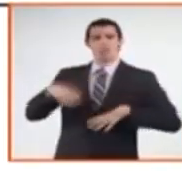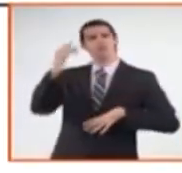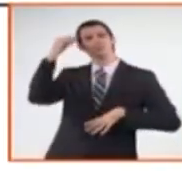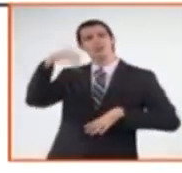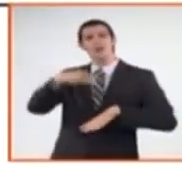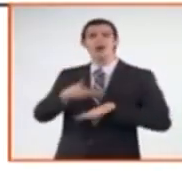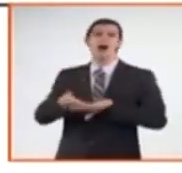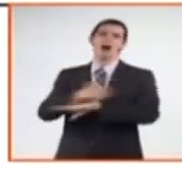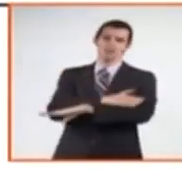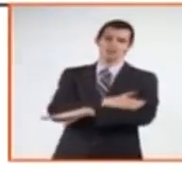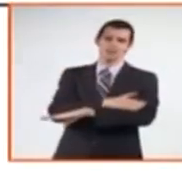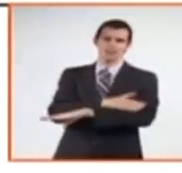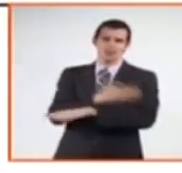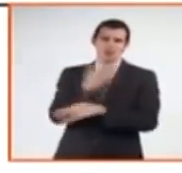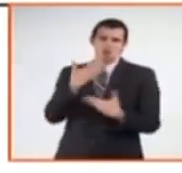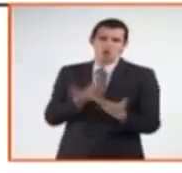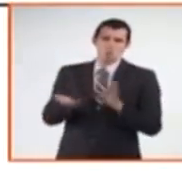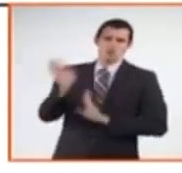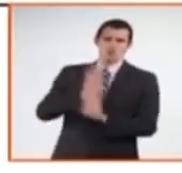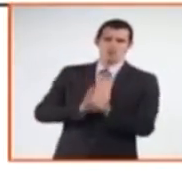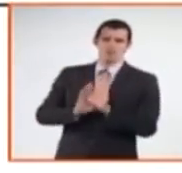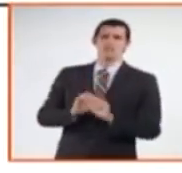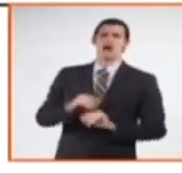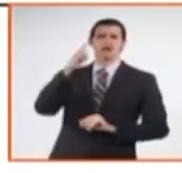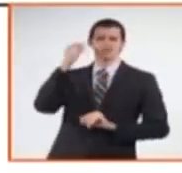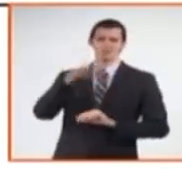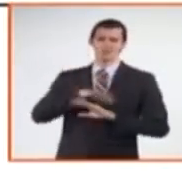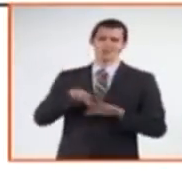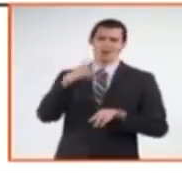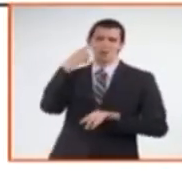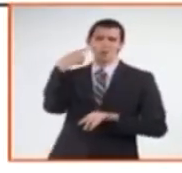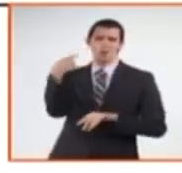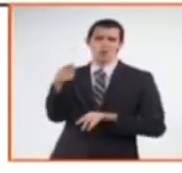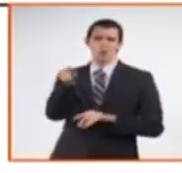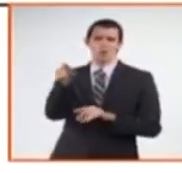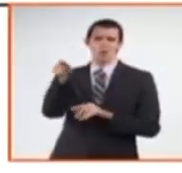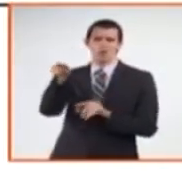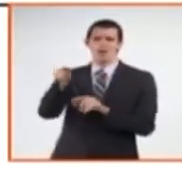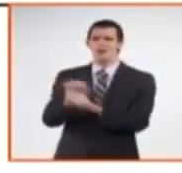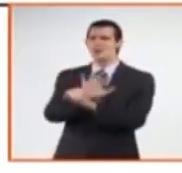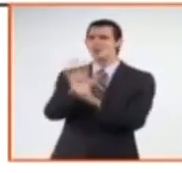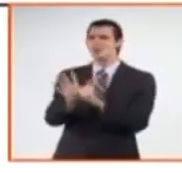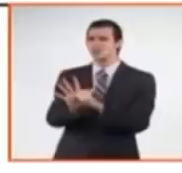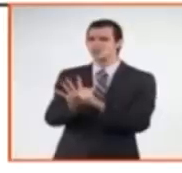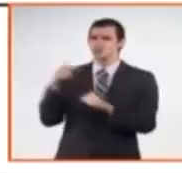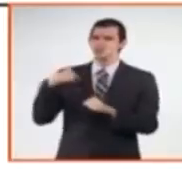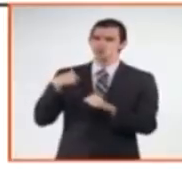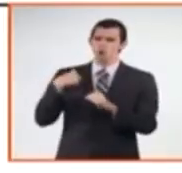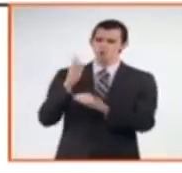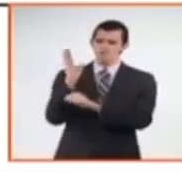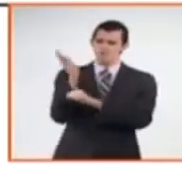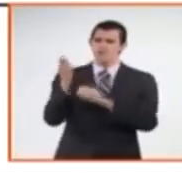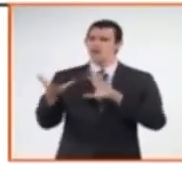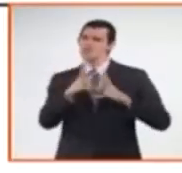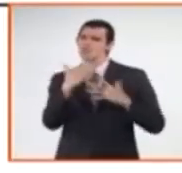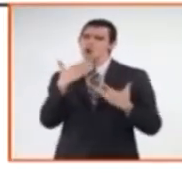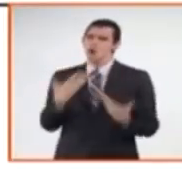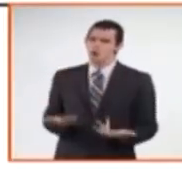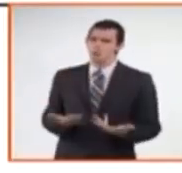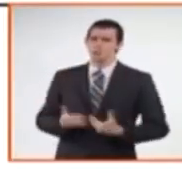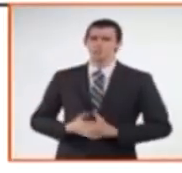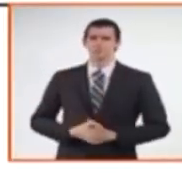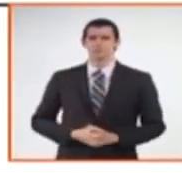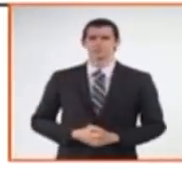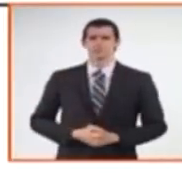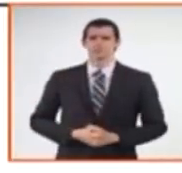importante es un elemento importante que nos dice bueno que este estudio nos dirá en qué momento realmente hace falta pensar en